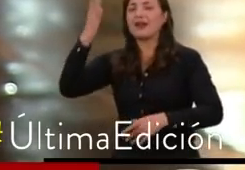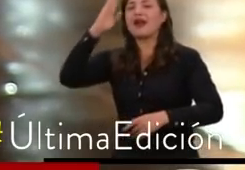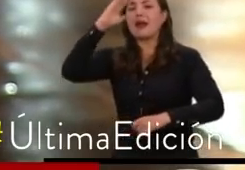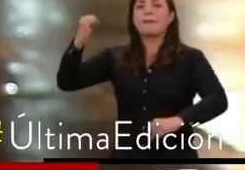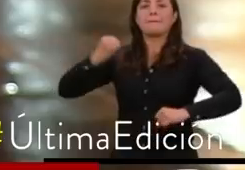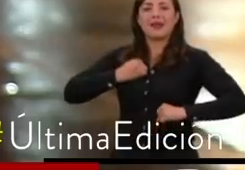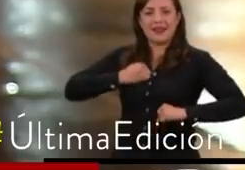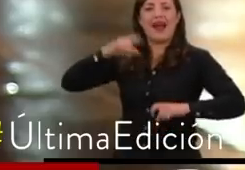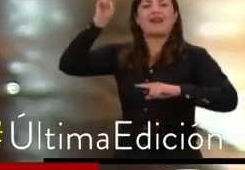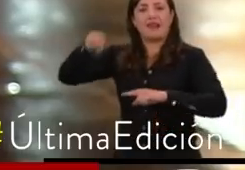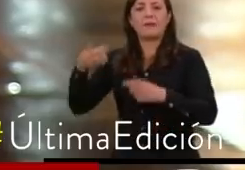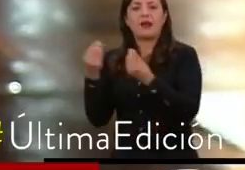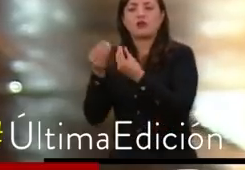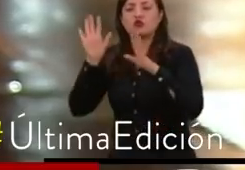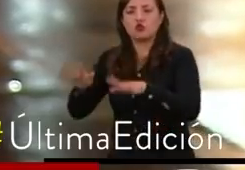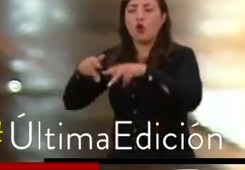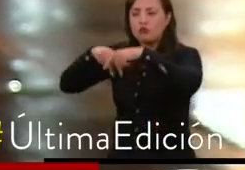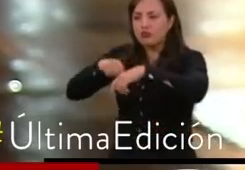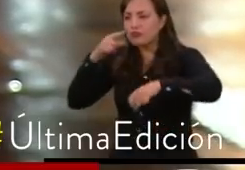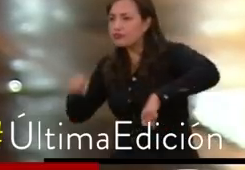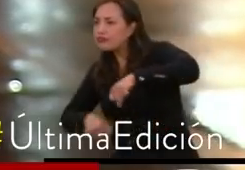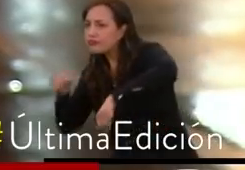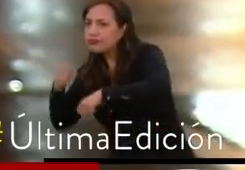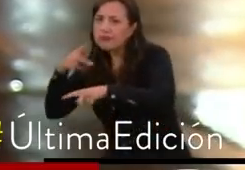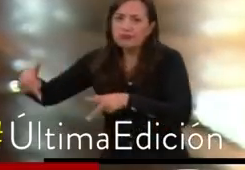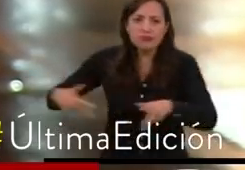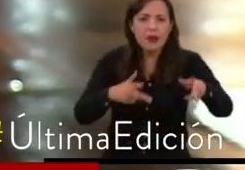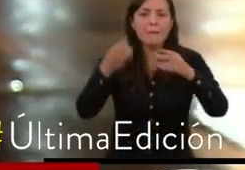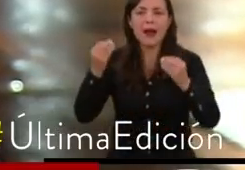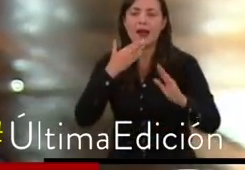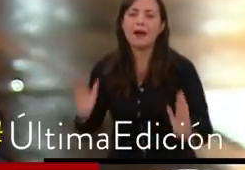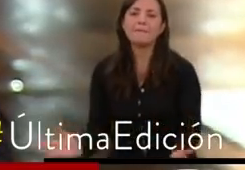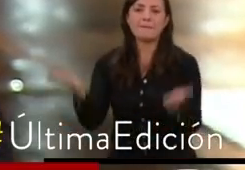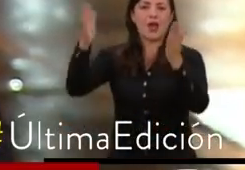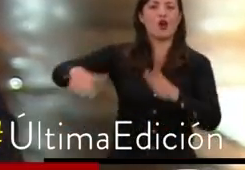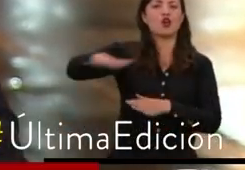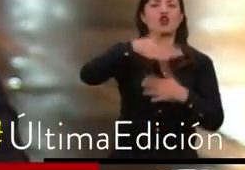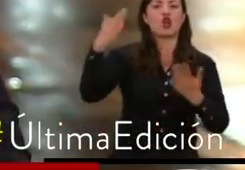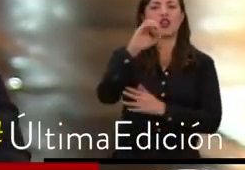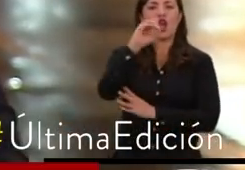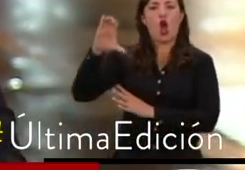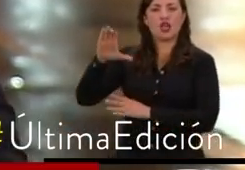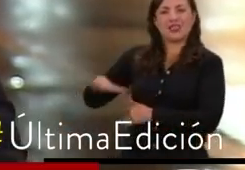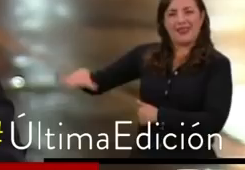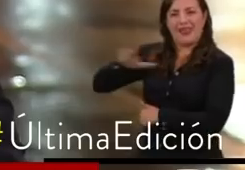policía metropolitana de Bogotá para mejorar, para reforzar la seguridad hacia el occidente de la capital.